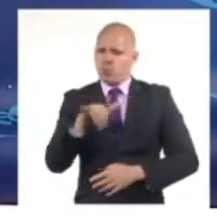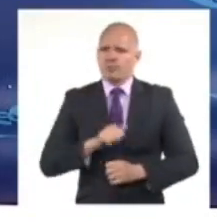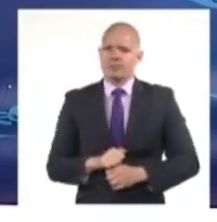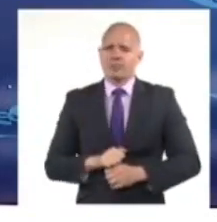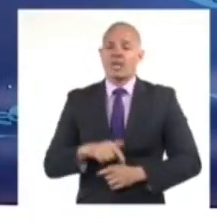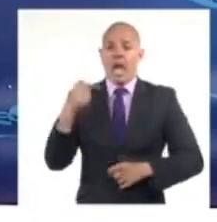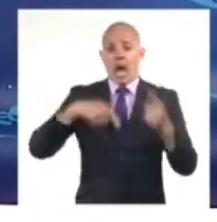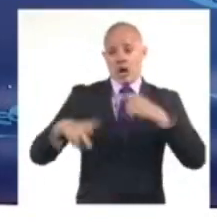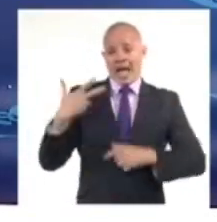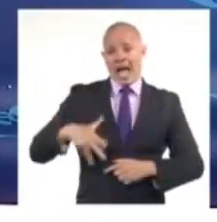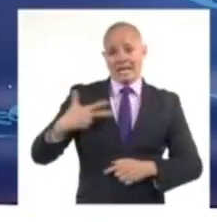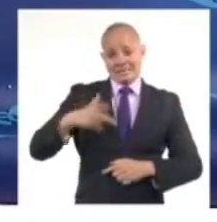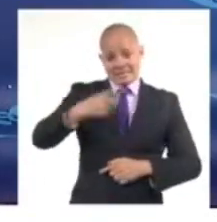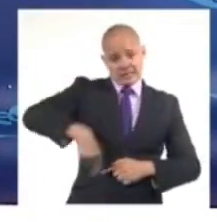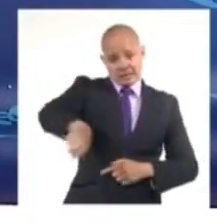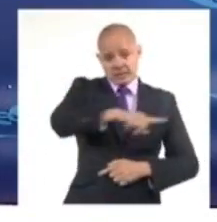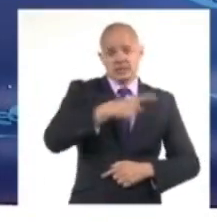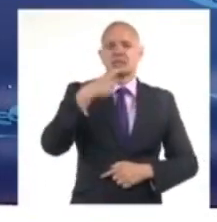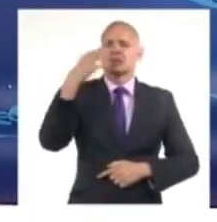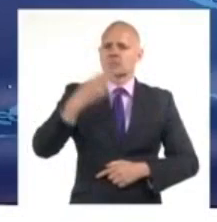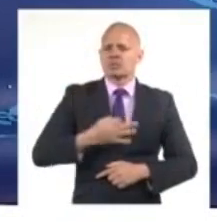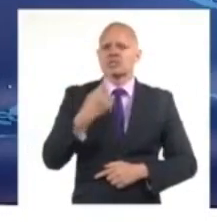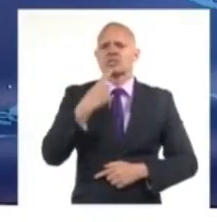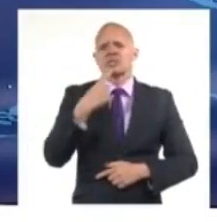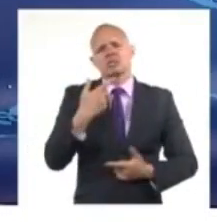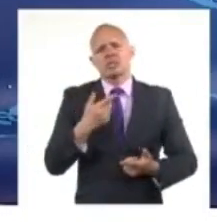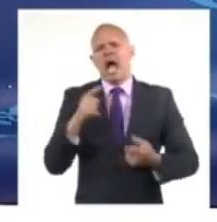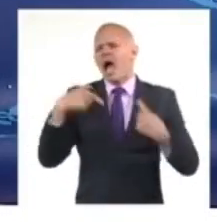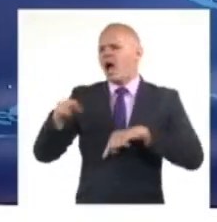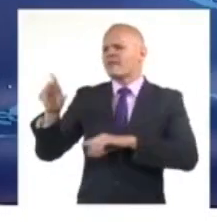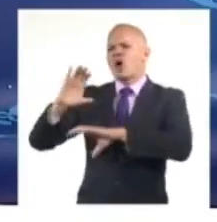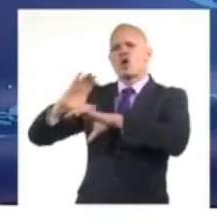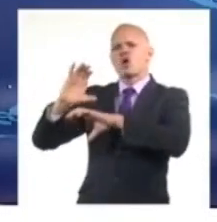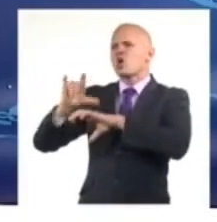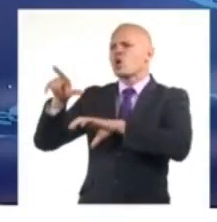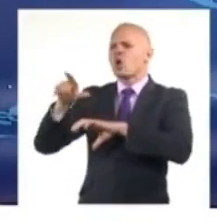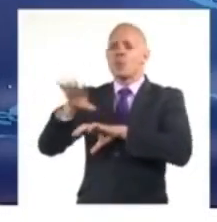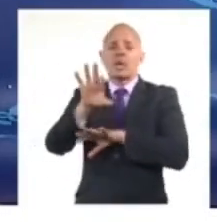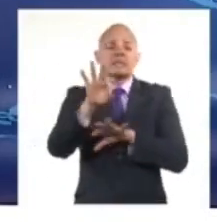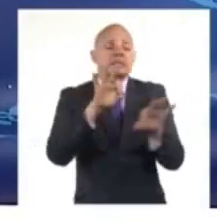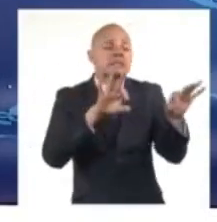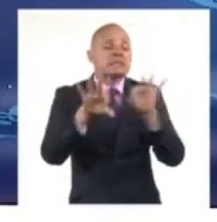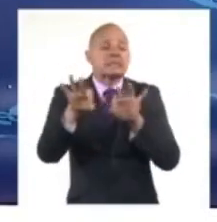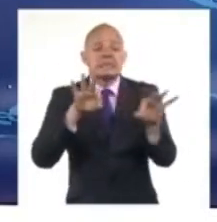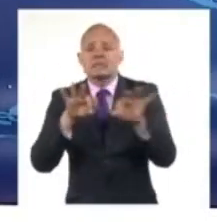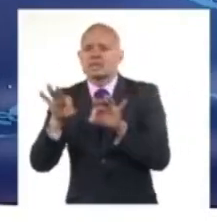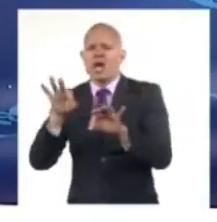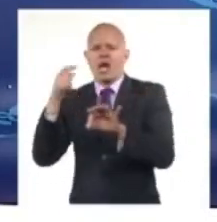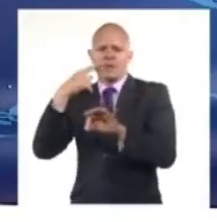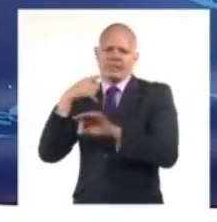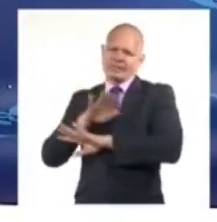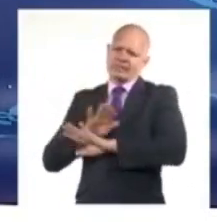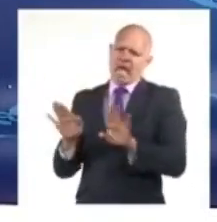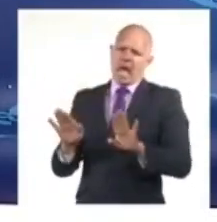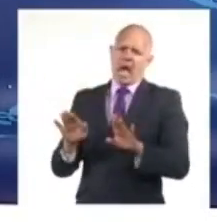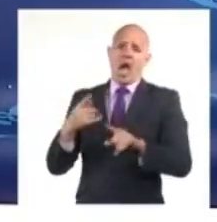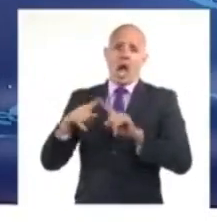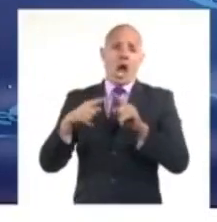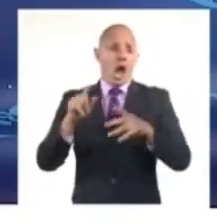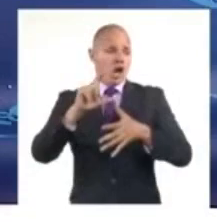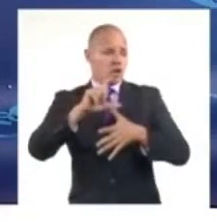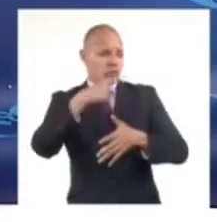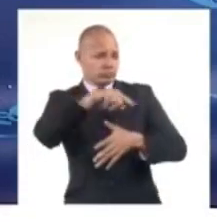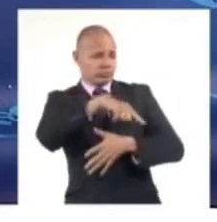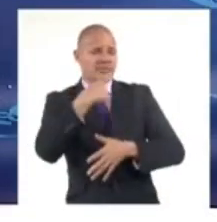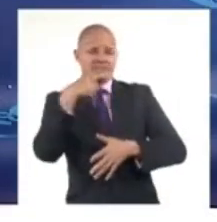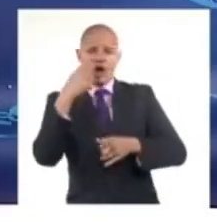mayoritaria de la región en contra de una cumbre selectiva, como han expresado en público y en privado numerosos gobiernos de Sur